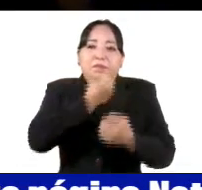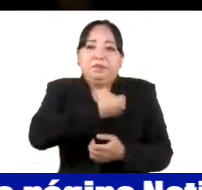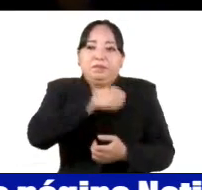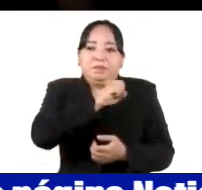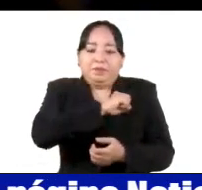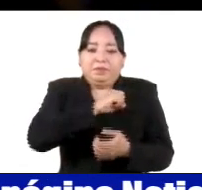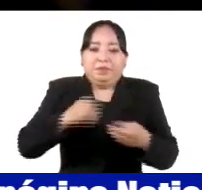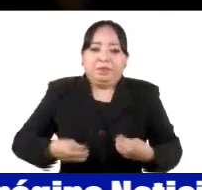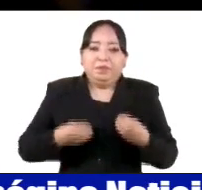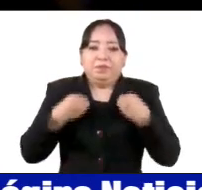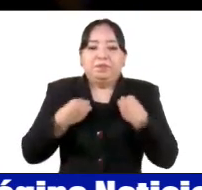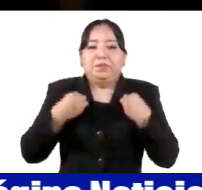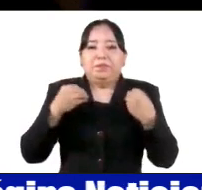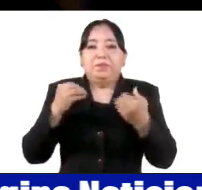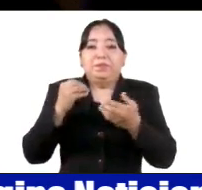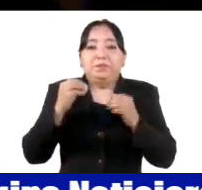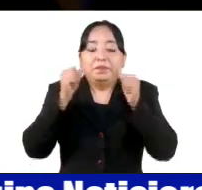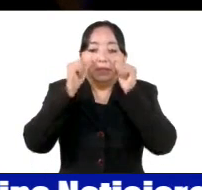alcanzado la atención de